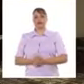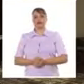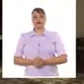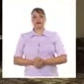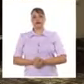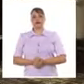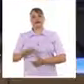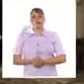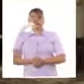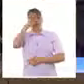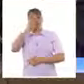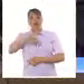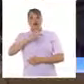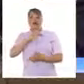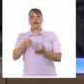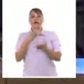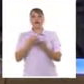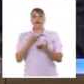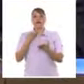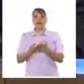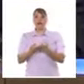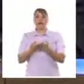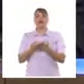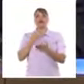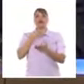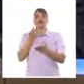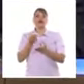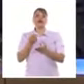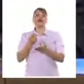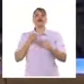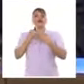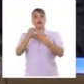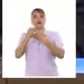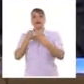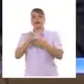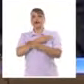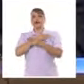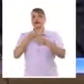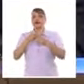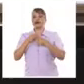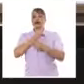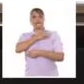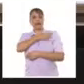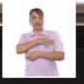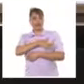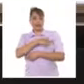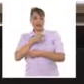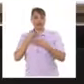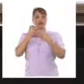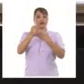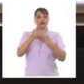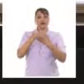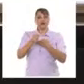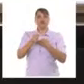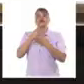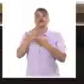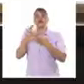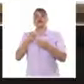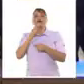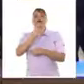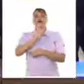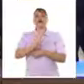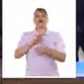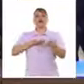Cuba propone que el MNOAL, siendo consecuente con su apoyo histórico al pueblo palestino, emprenda sin demora las